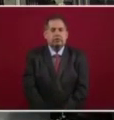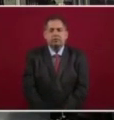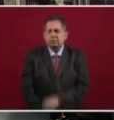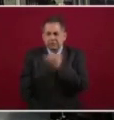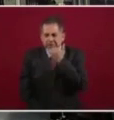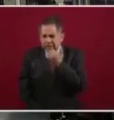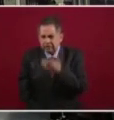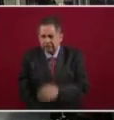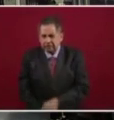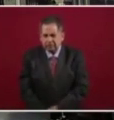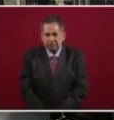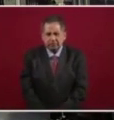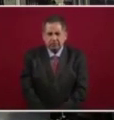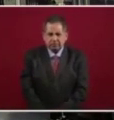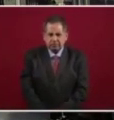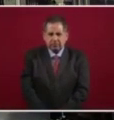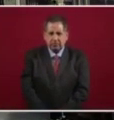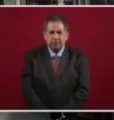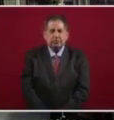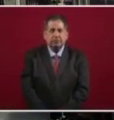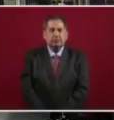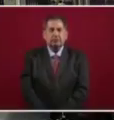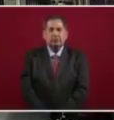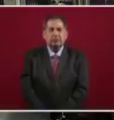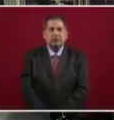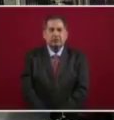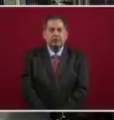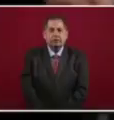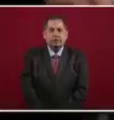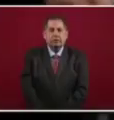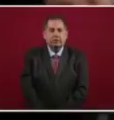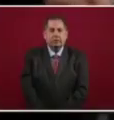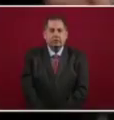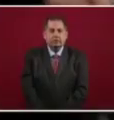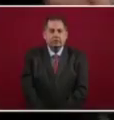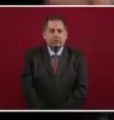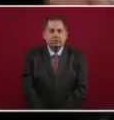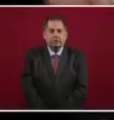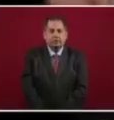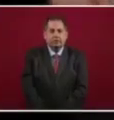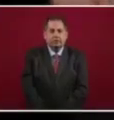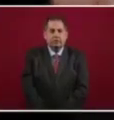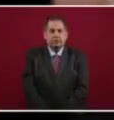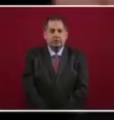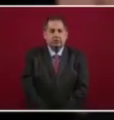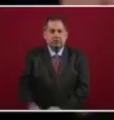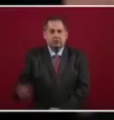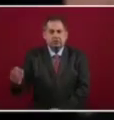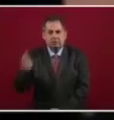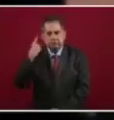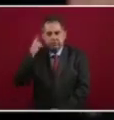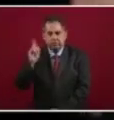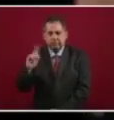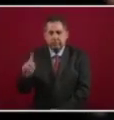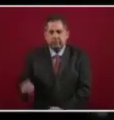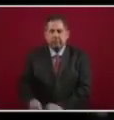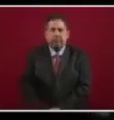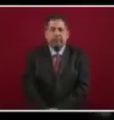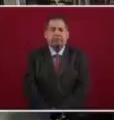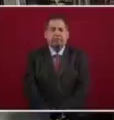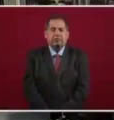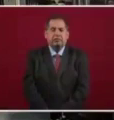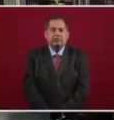¿Mande? A la activista Rosario Piedra Ibarra la ve con buenos ojos, es una fuerte aspirante y muy